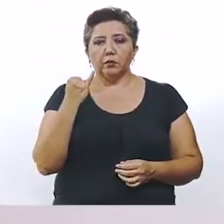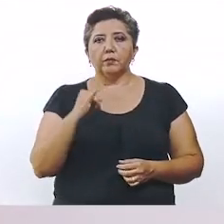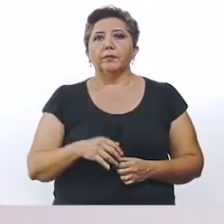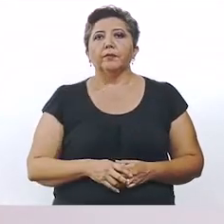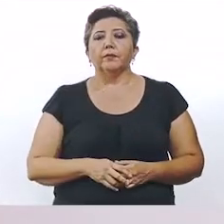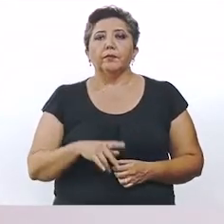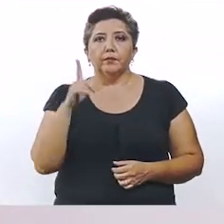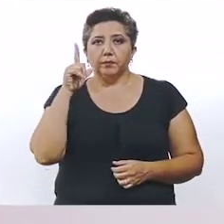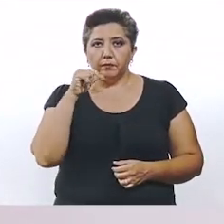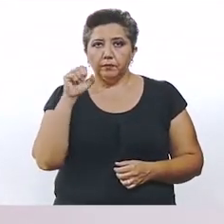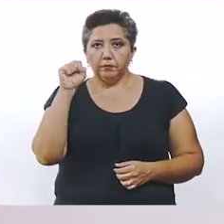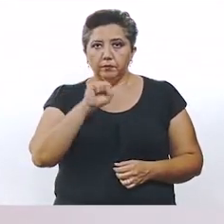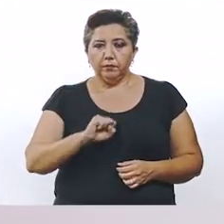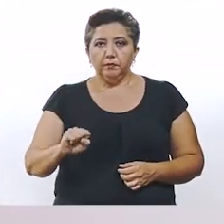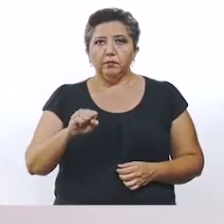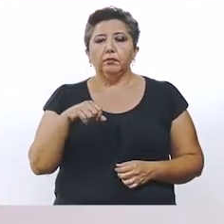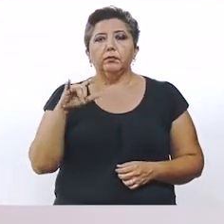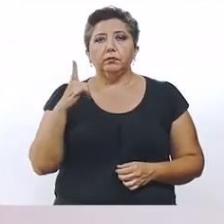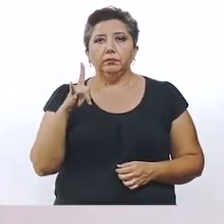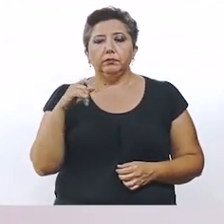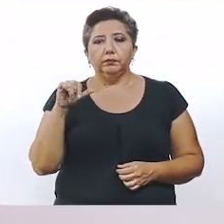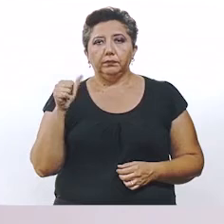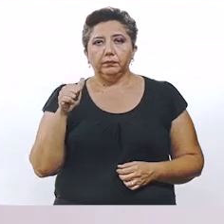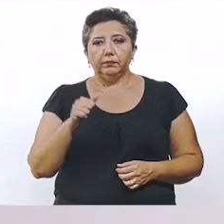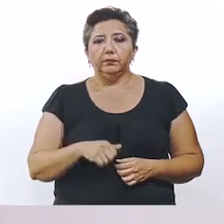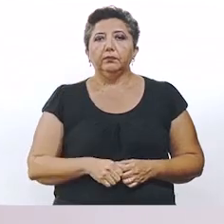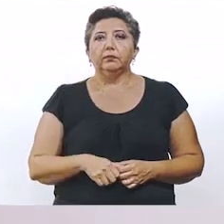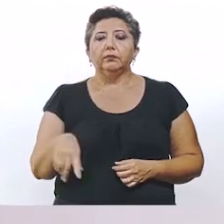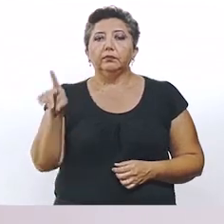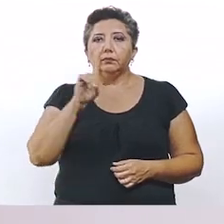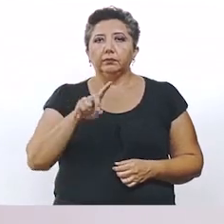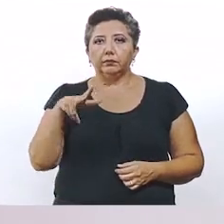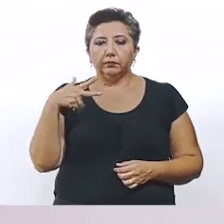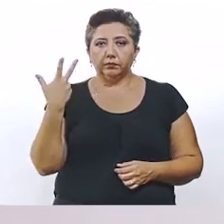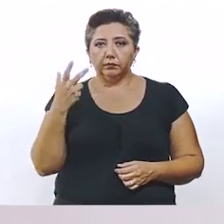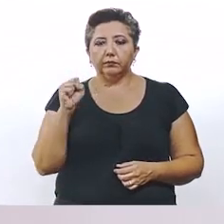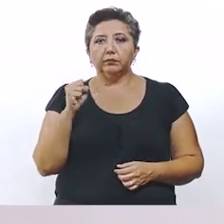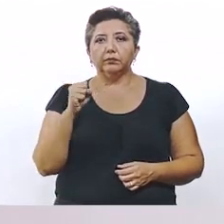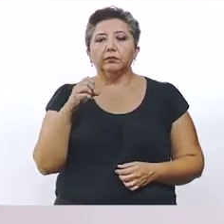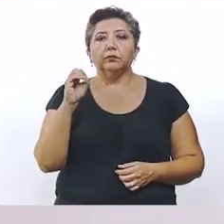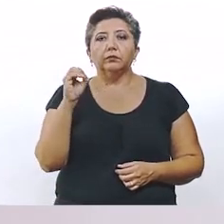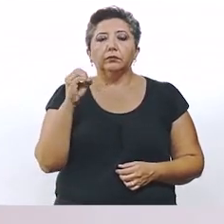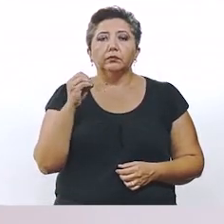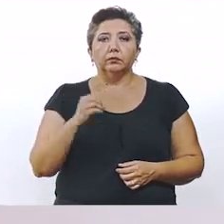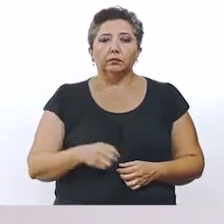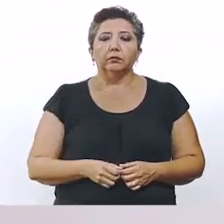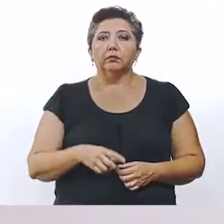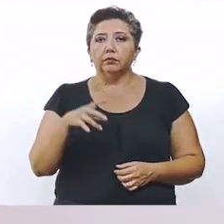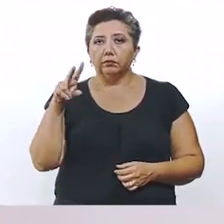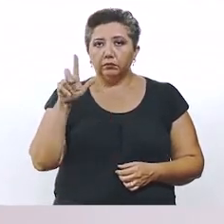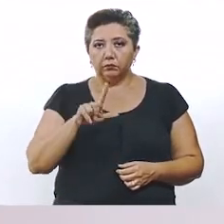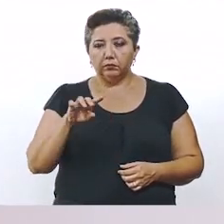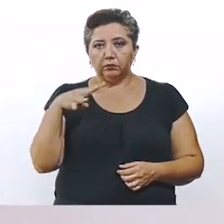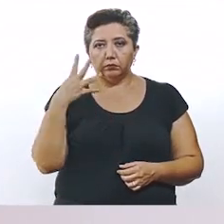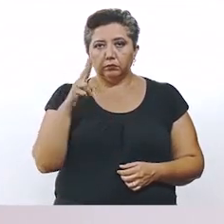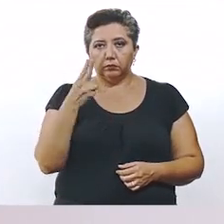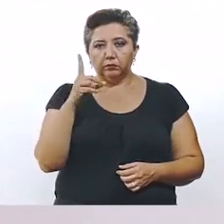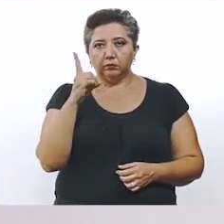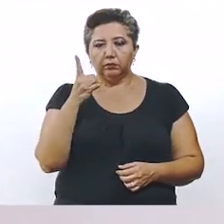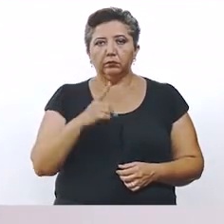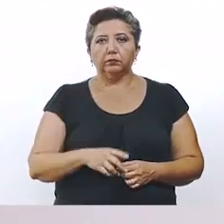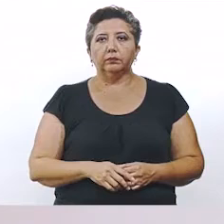junio. Mañana sábado a los de julio y agosto. Domingo 13 de septiembre y octubre. Lunes 14,